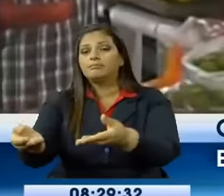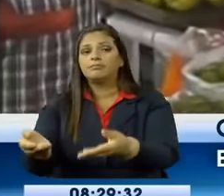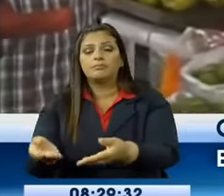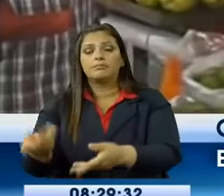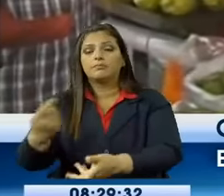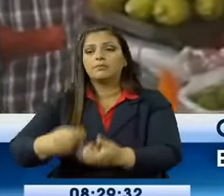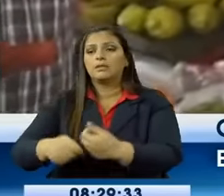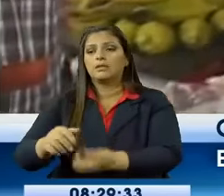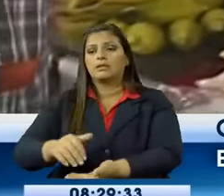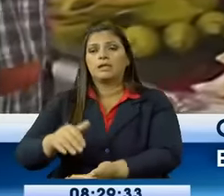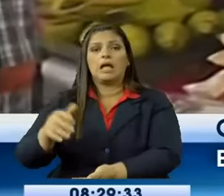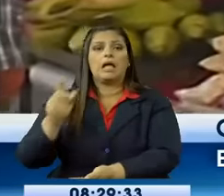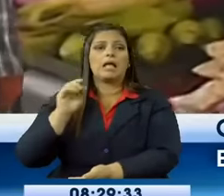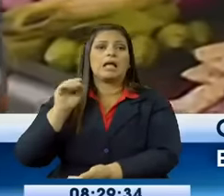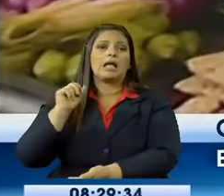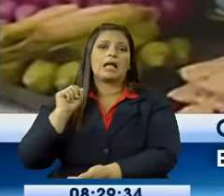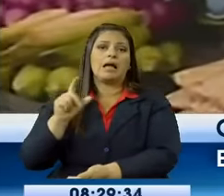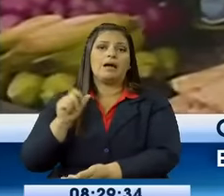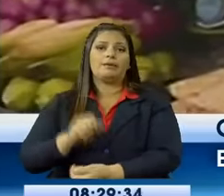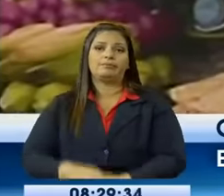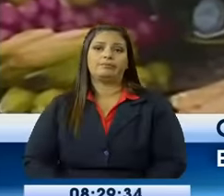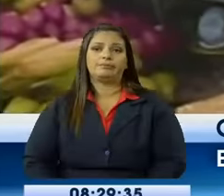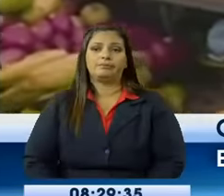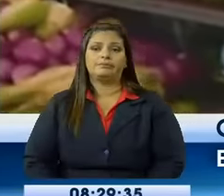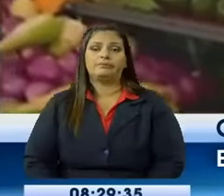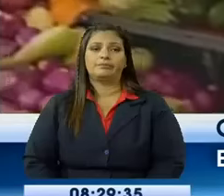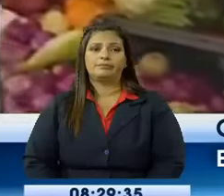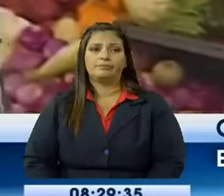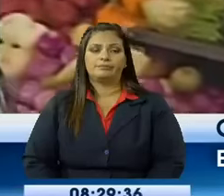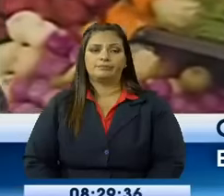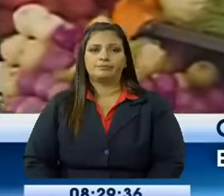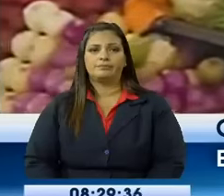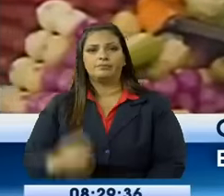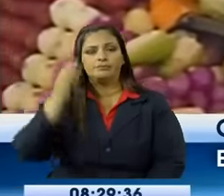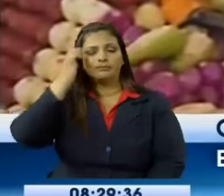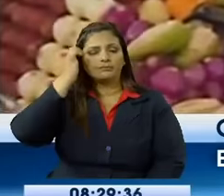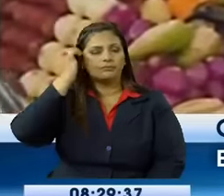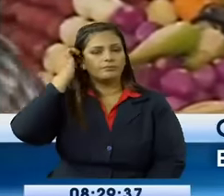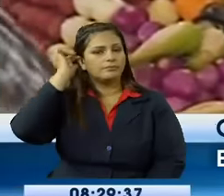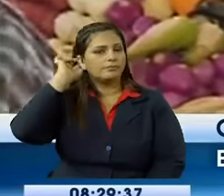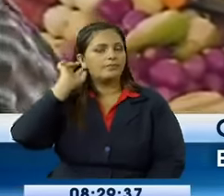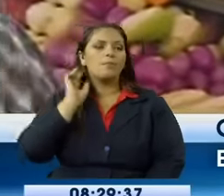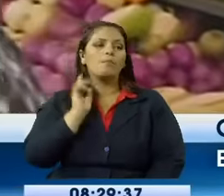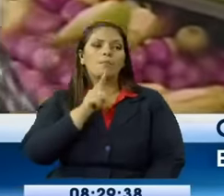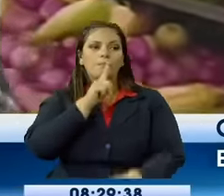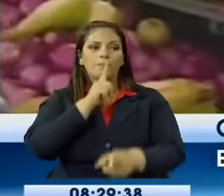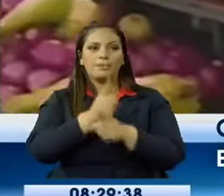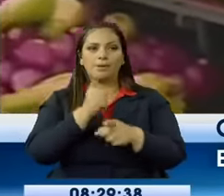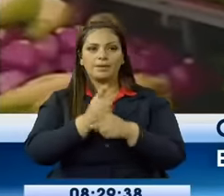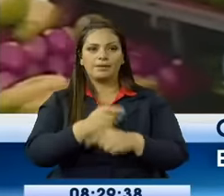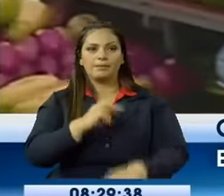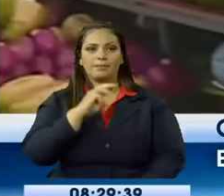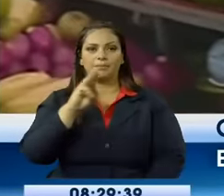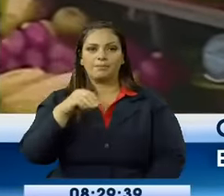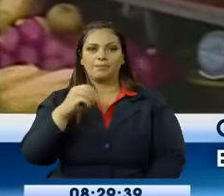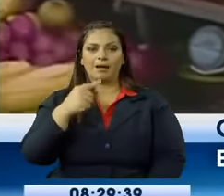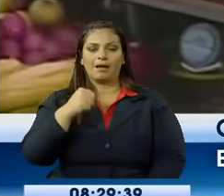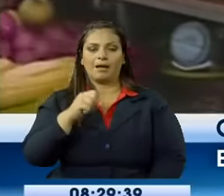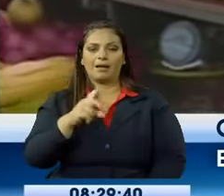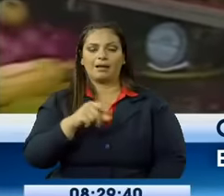la ciudadanía. Por esa razón es que el MAGAP ha estipulado técnicamente cómo se pueden dar los